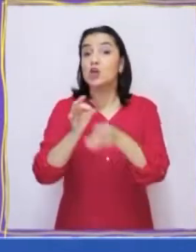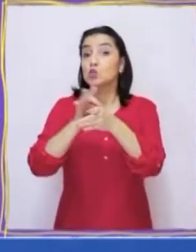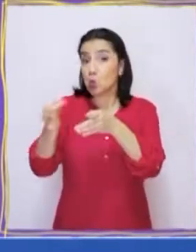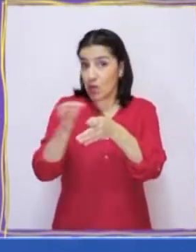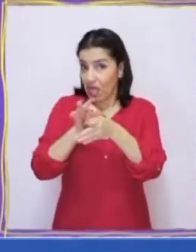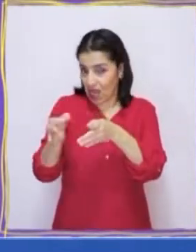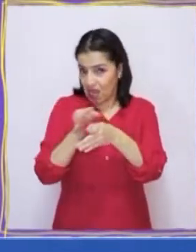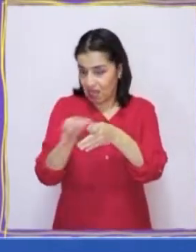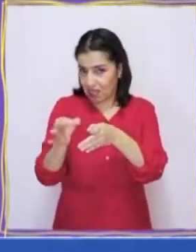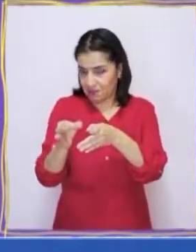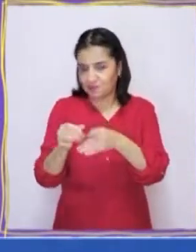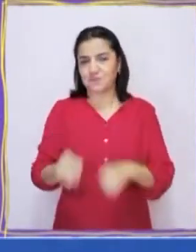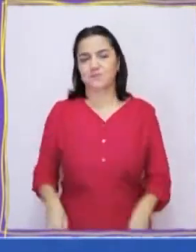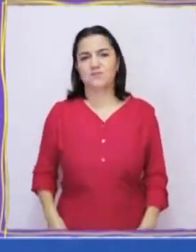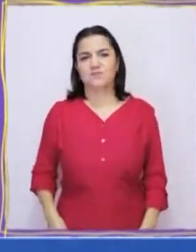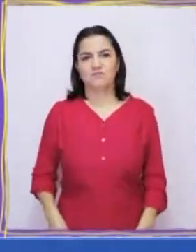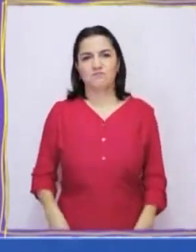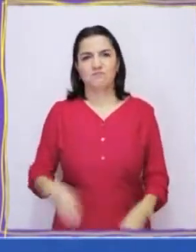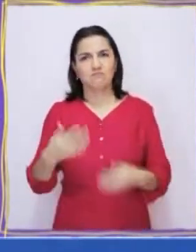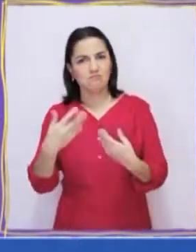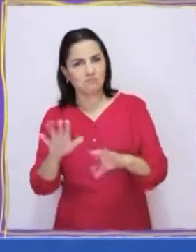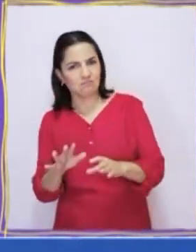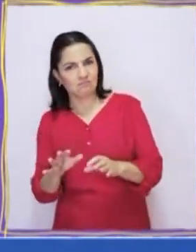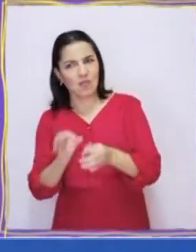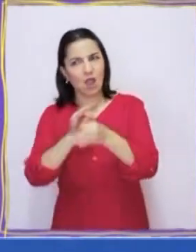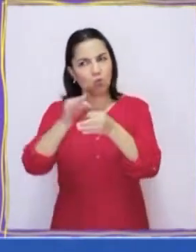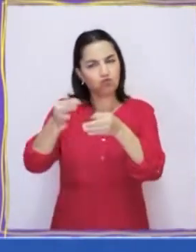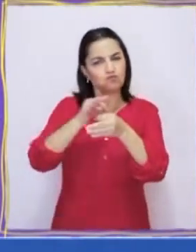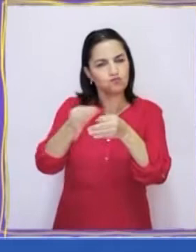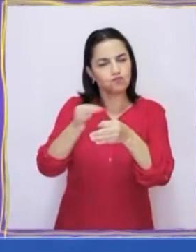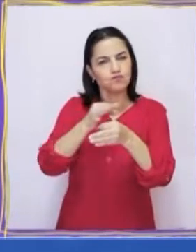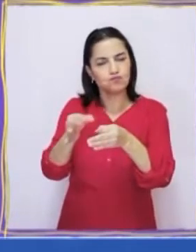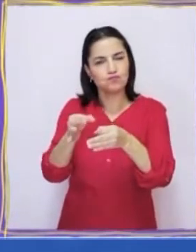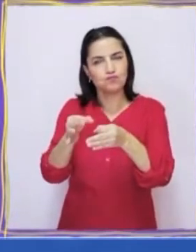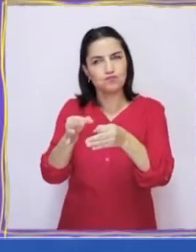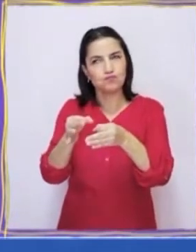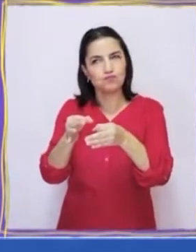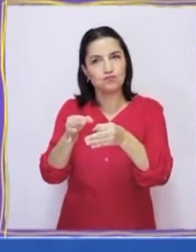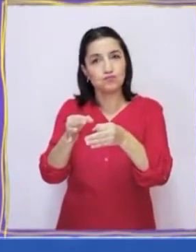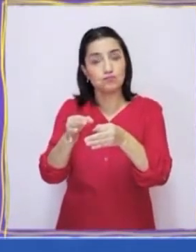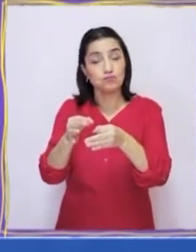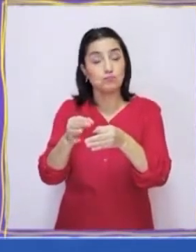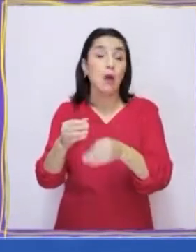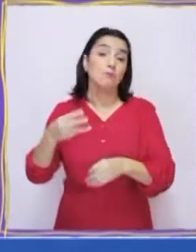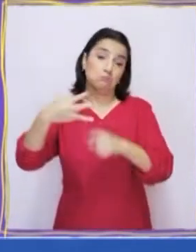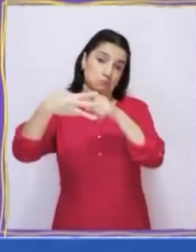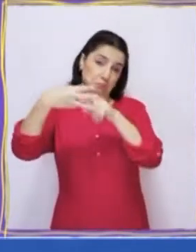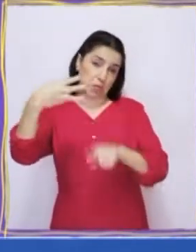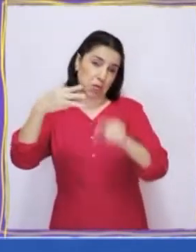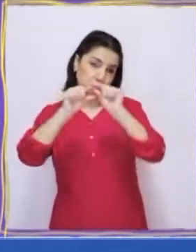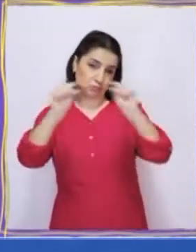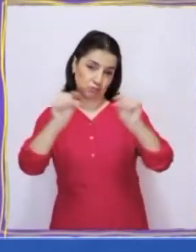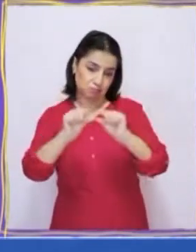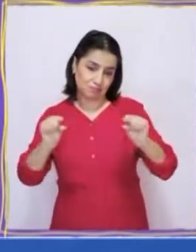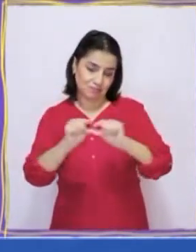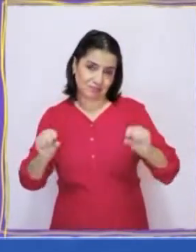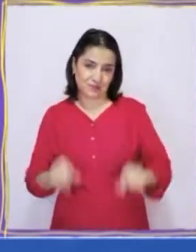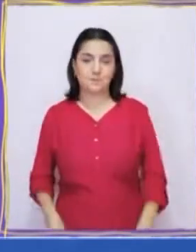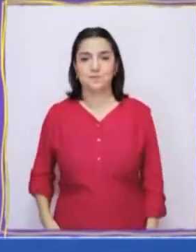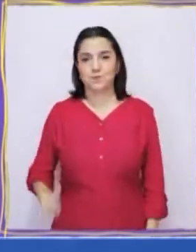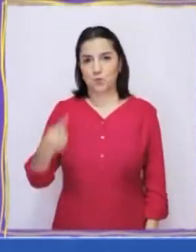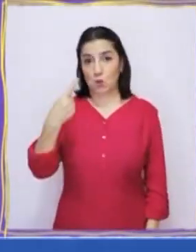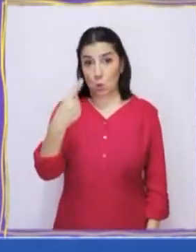es sugiere. Si sugiere significa aconsejar algo, veamos estas tres opciones que tenemos de